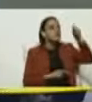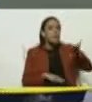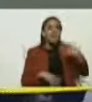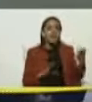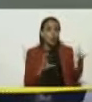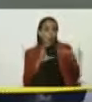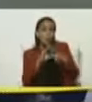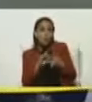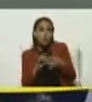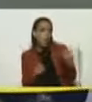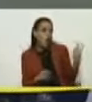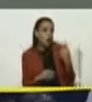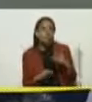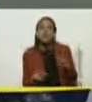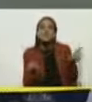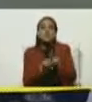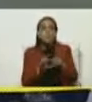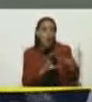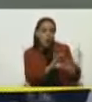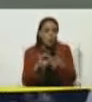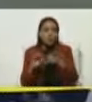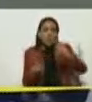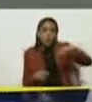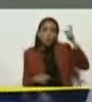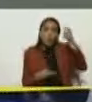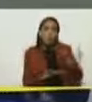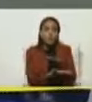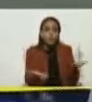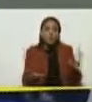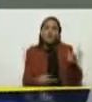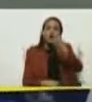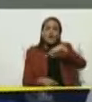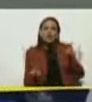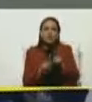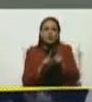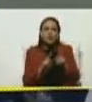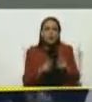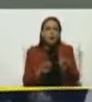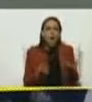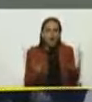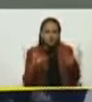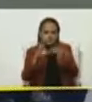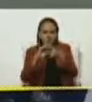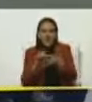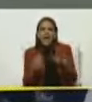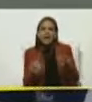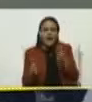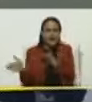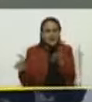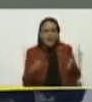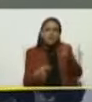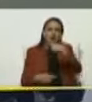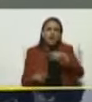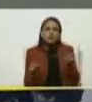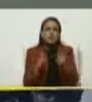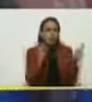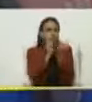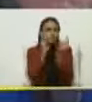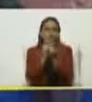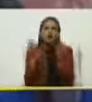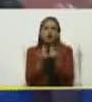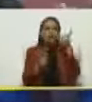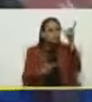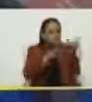unió como unió a todo este pueblo, pues hizo que nos encontráramos en el camino como nos hemos encontrado con tantos y con